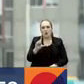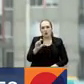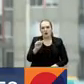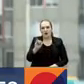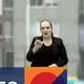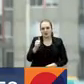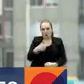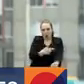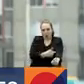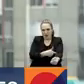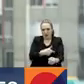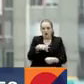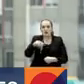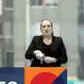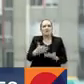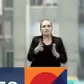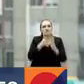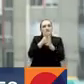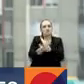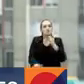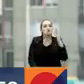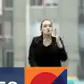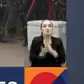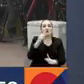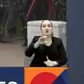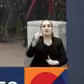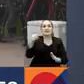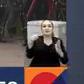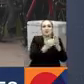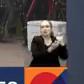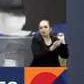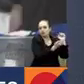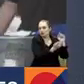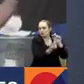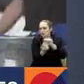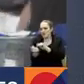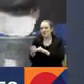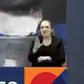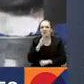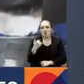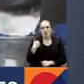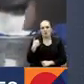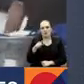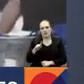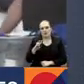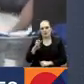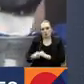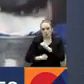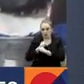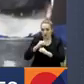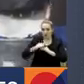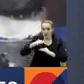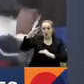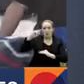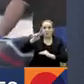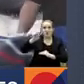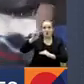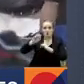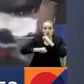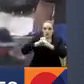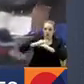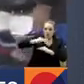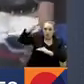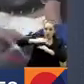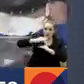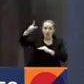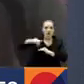anunció el lanzamiento de estos 10.000 cupos o 10.000 subsidios para jóvenes de entre 18 y 28 años que no tienen empleo y tampoco